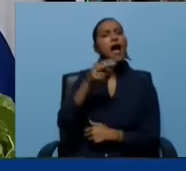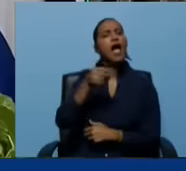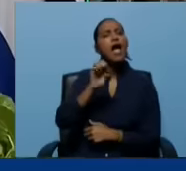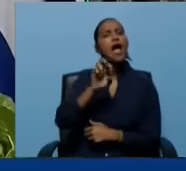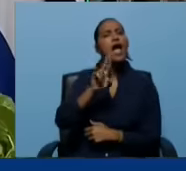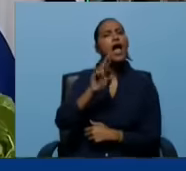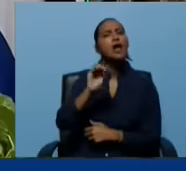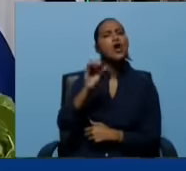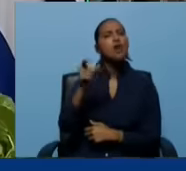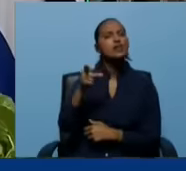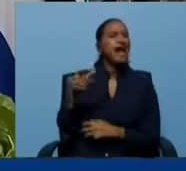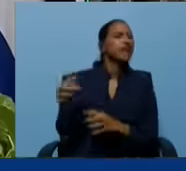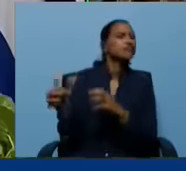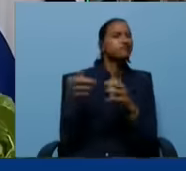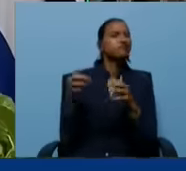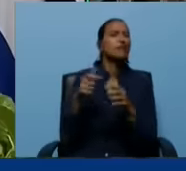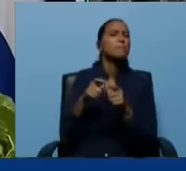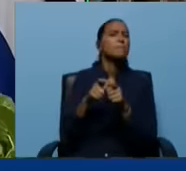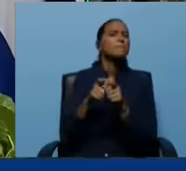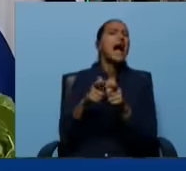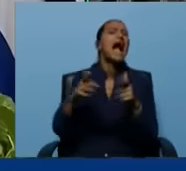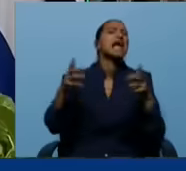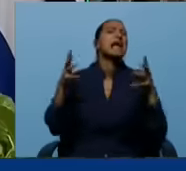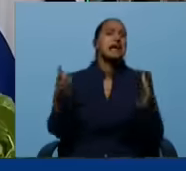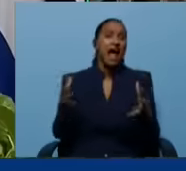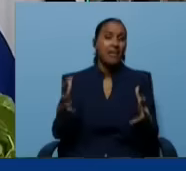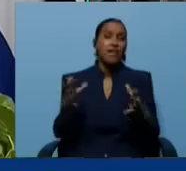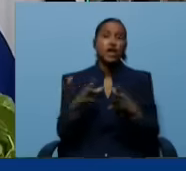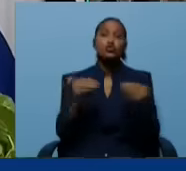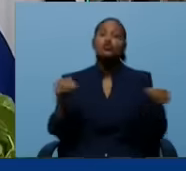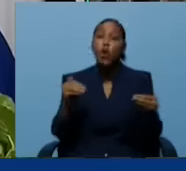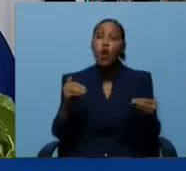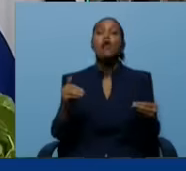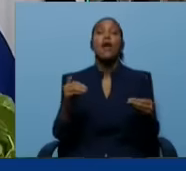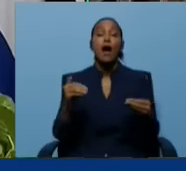grande combatiente de nuestra América,